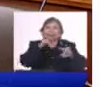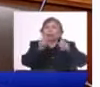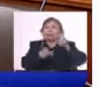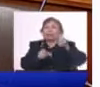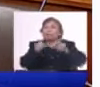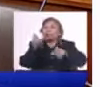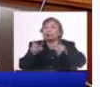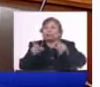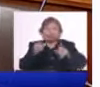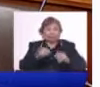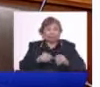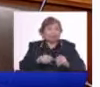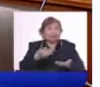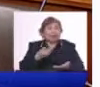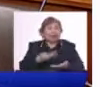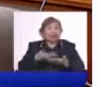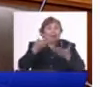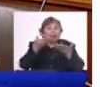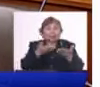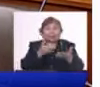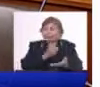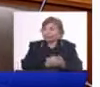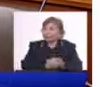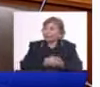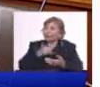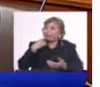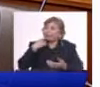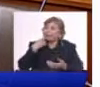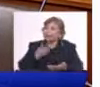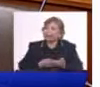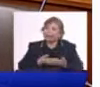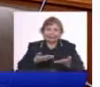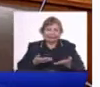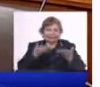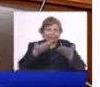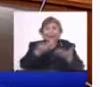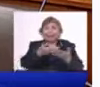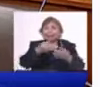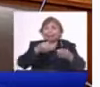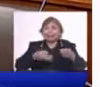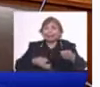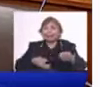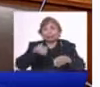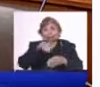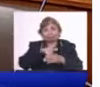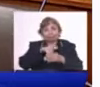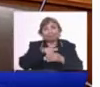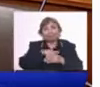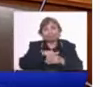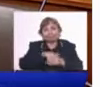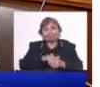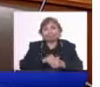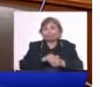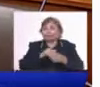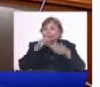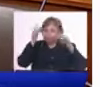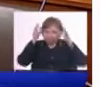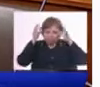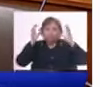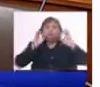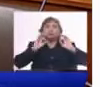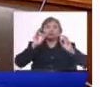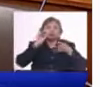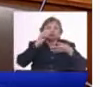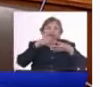población. Apostamos de que se dé el adelanto a las elecciones. Coincidimos